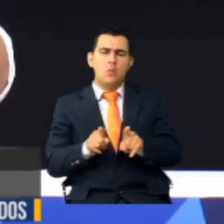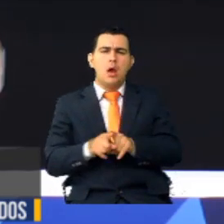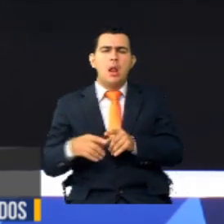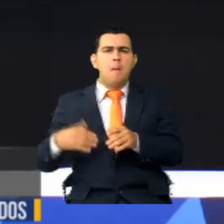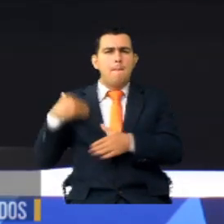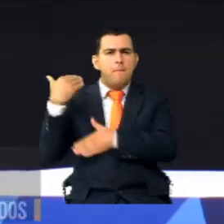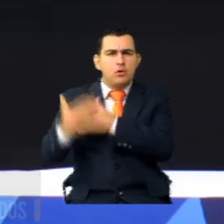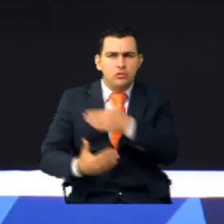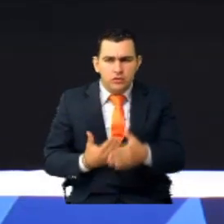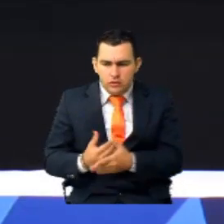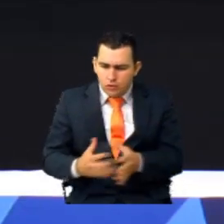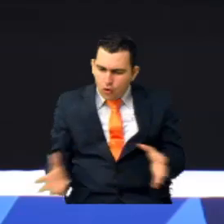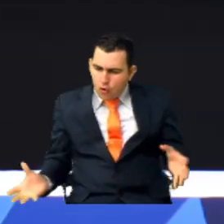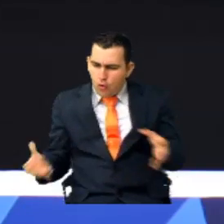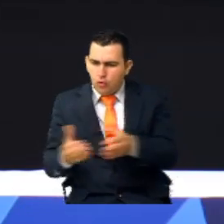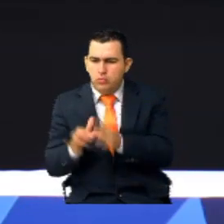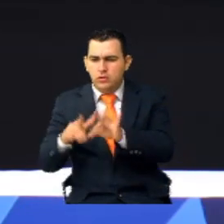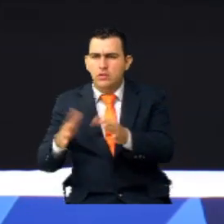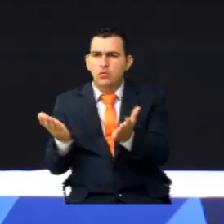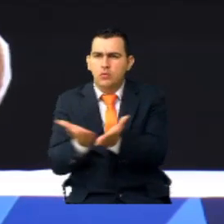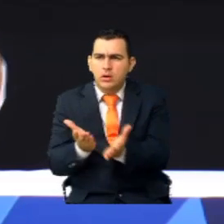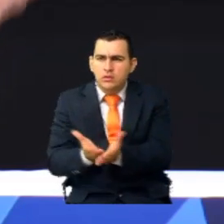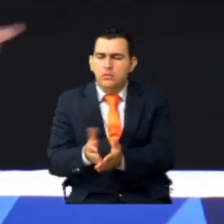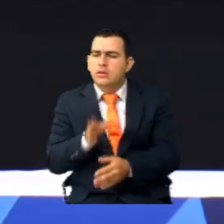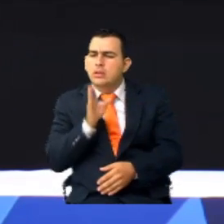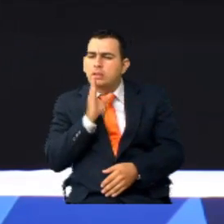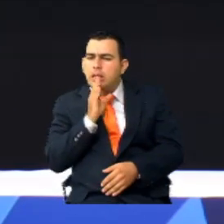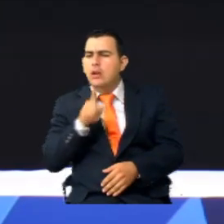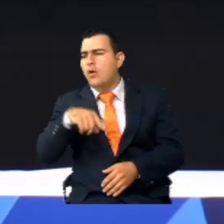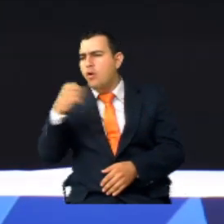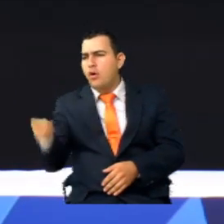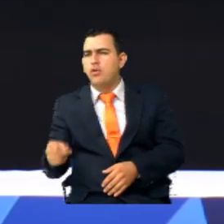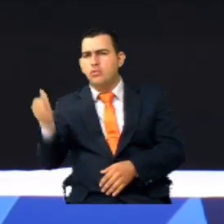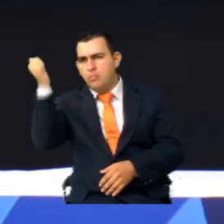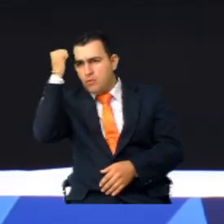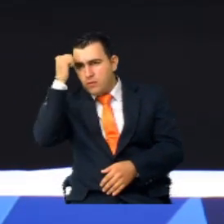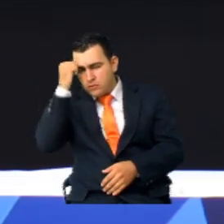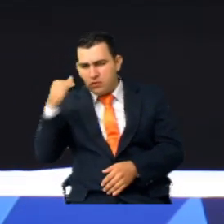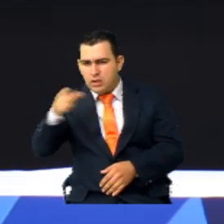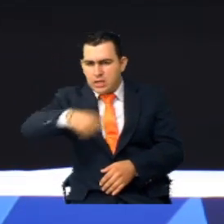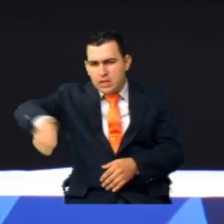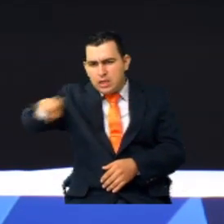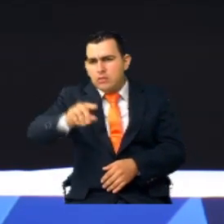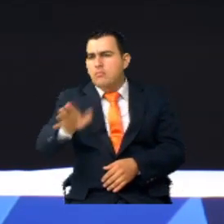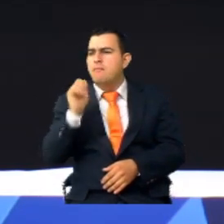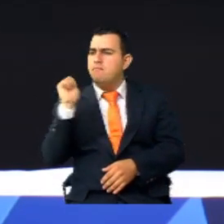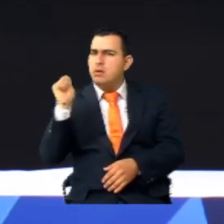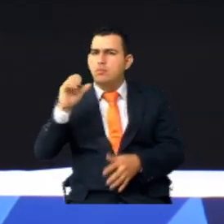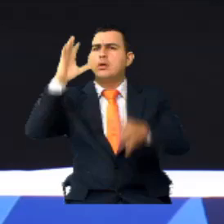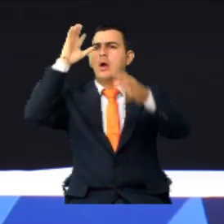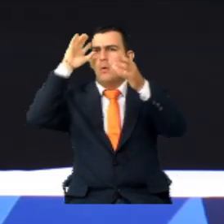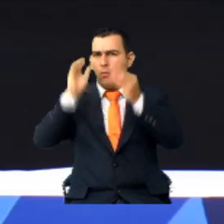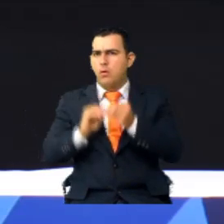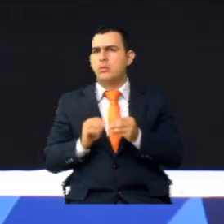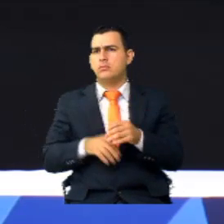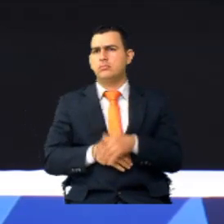sea con el equipo. El secretario de Educación se va a seleccionar en compañía de docentes, de directivos. Entonces, podrán participar, tendrán la